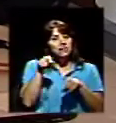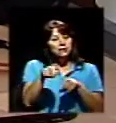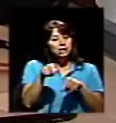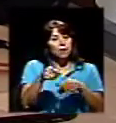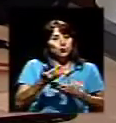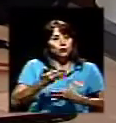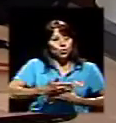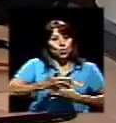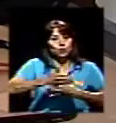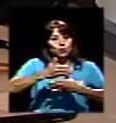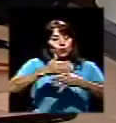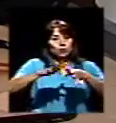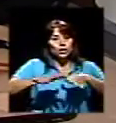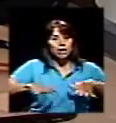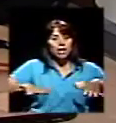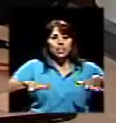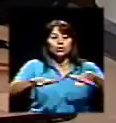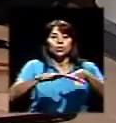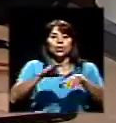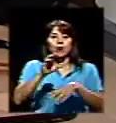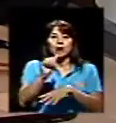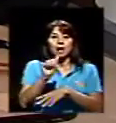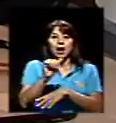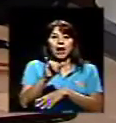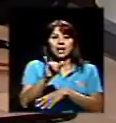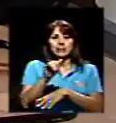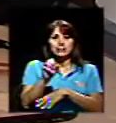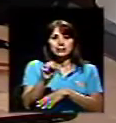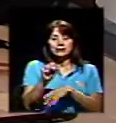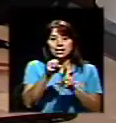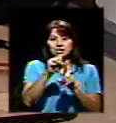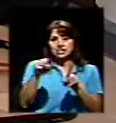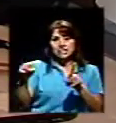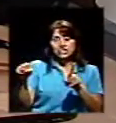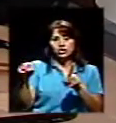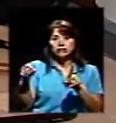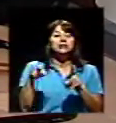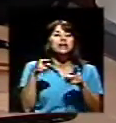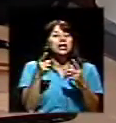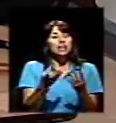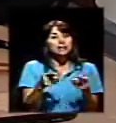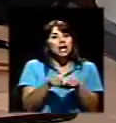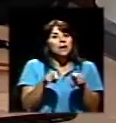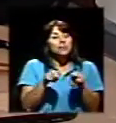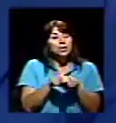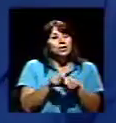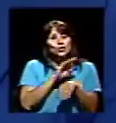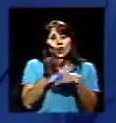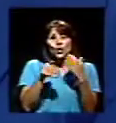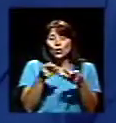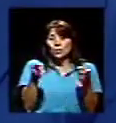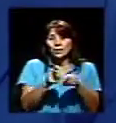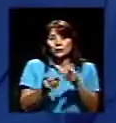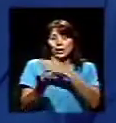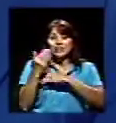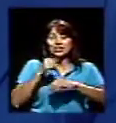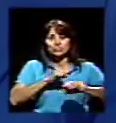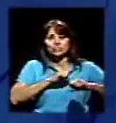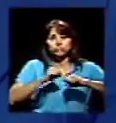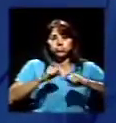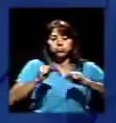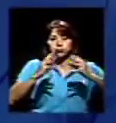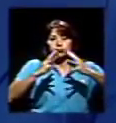Siquirres, ¿verdad? Se ha estado levantando toda la infraestructura post-terremoto en